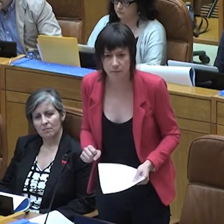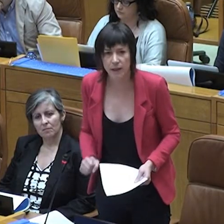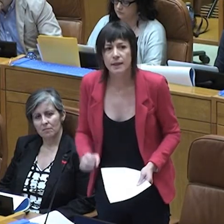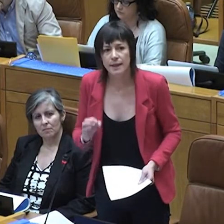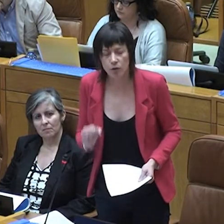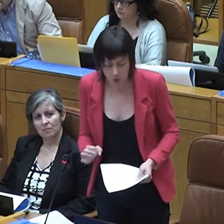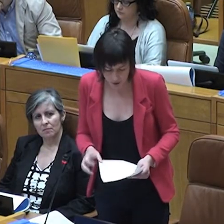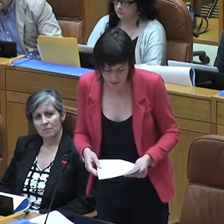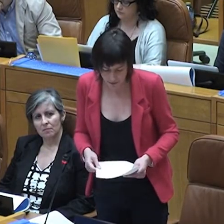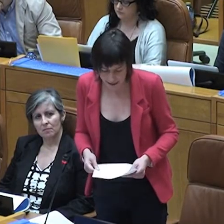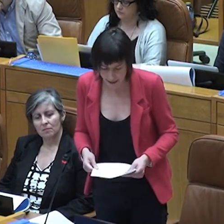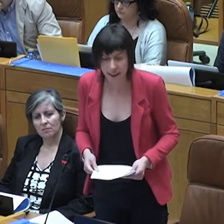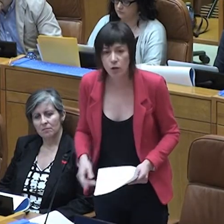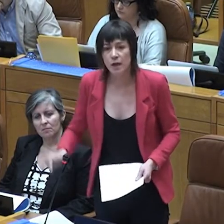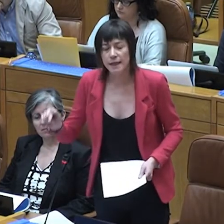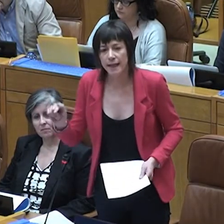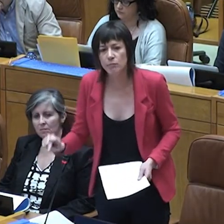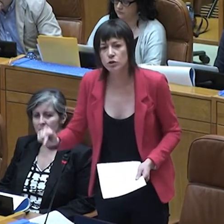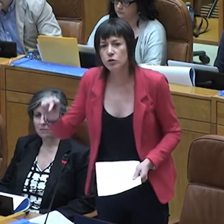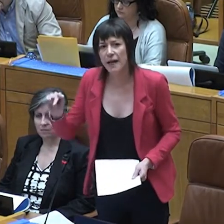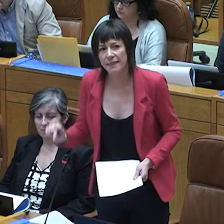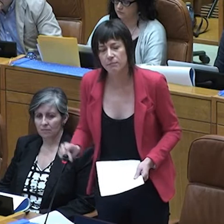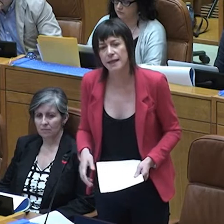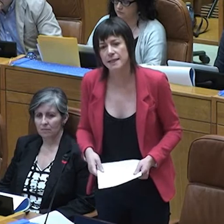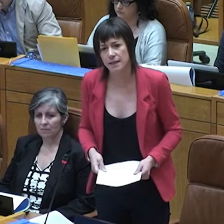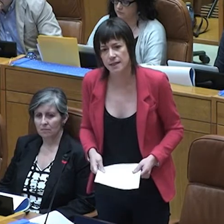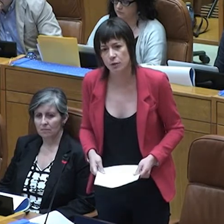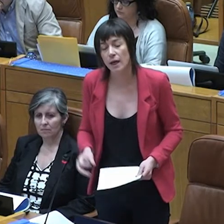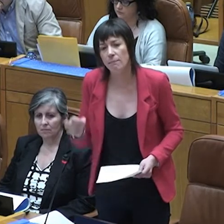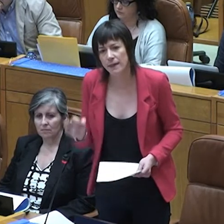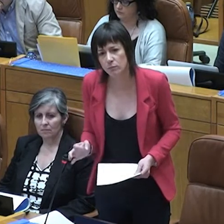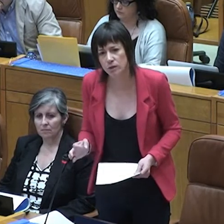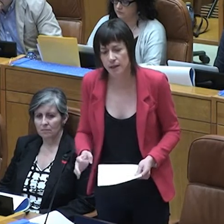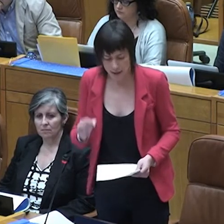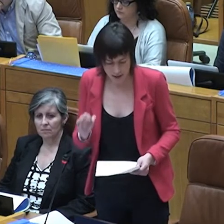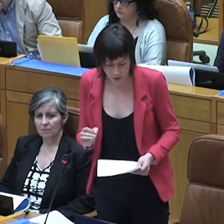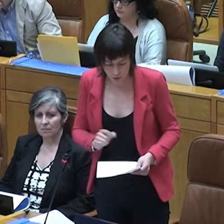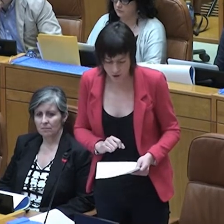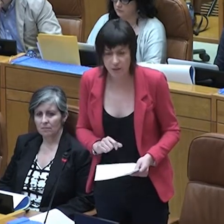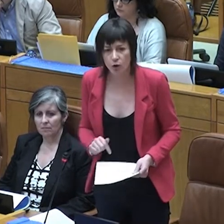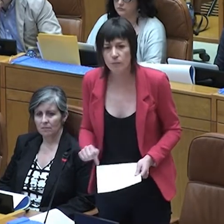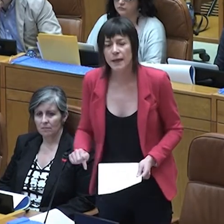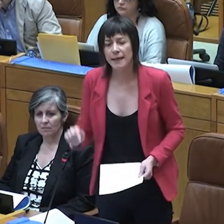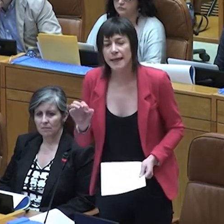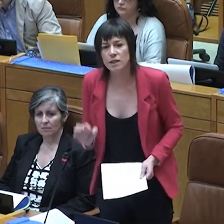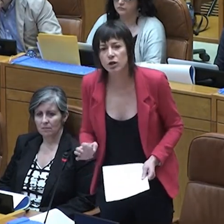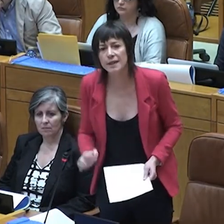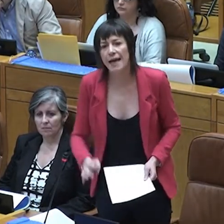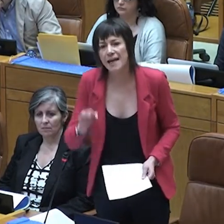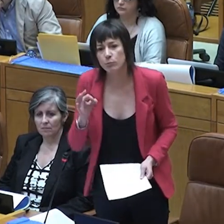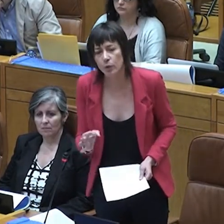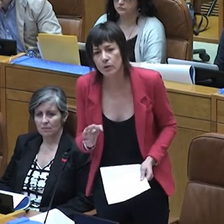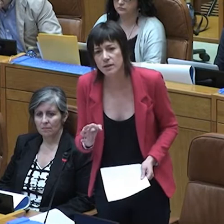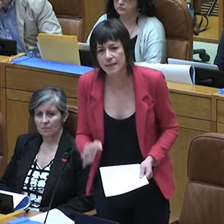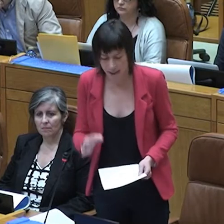rescate. Desde o Bloque Nacionalista Galego negámonos a aceptar este deseño e pedímoslle, señor Núñez Feijóo, que escoite